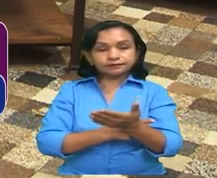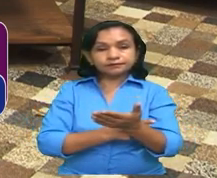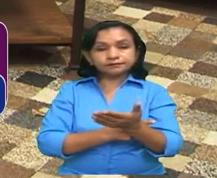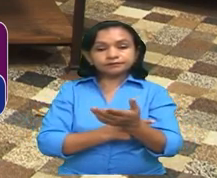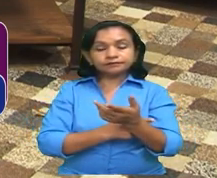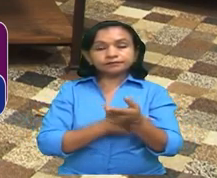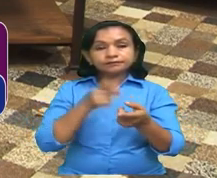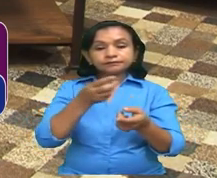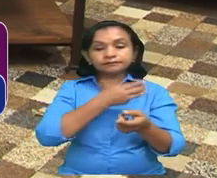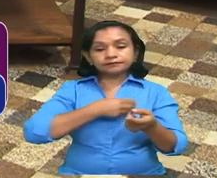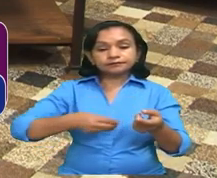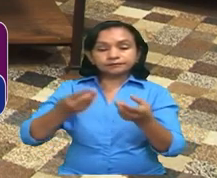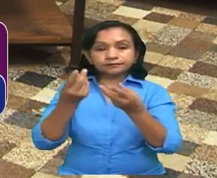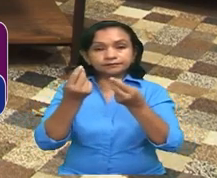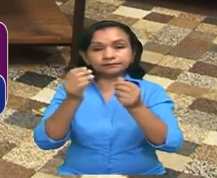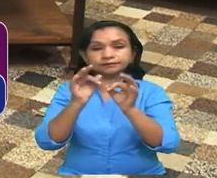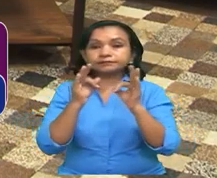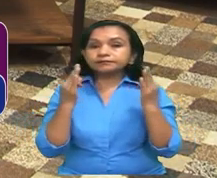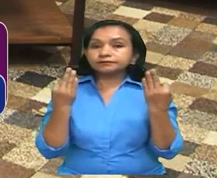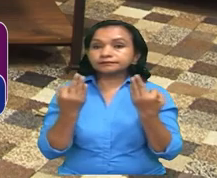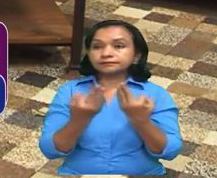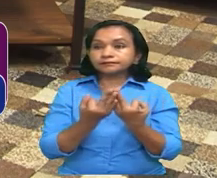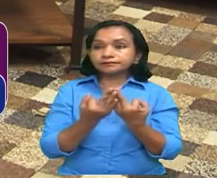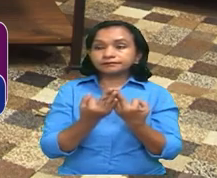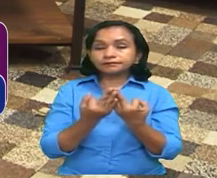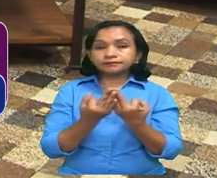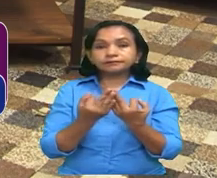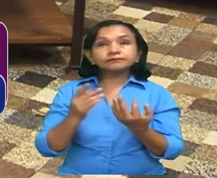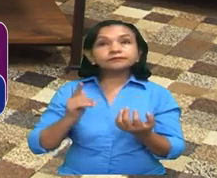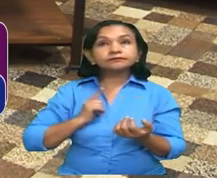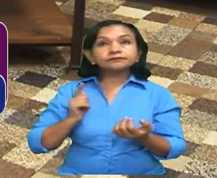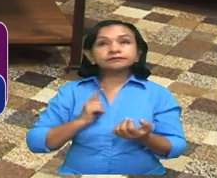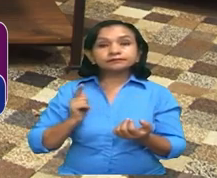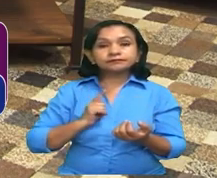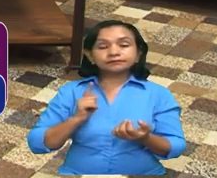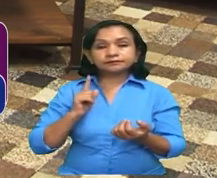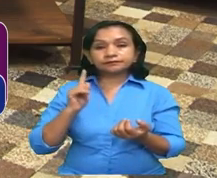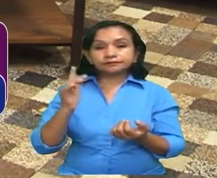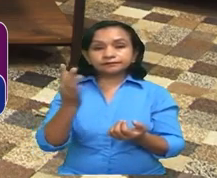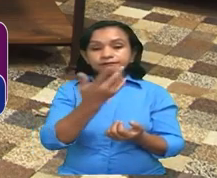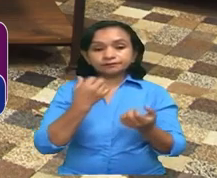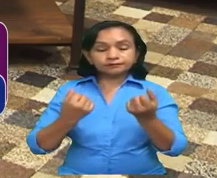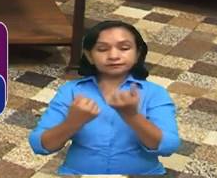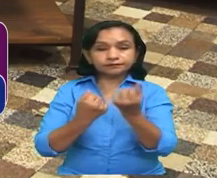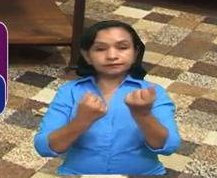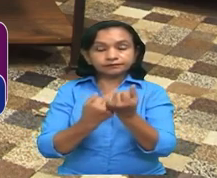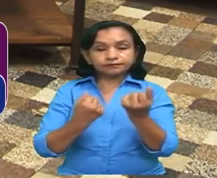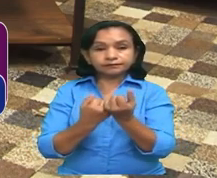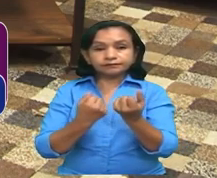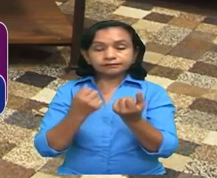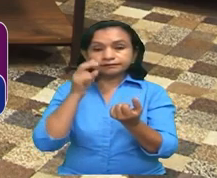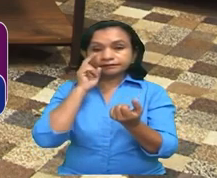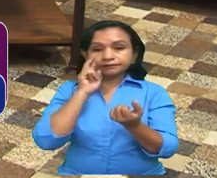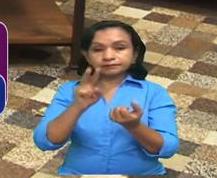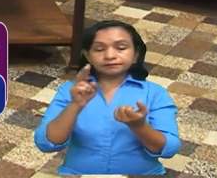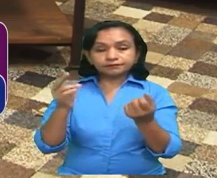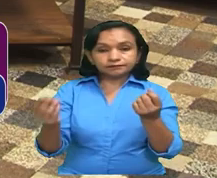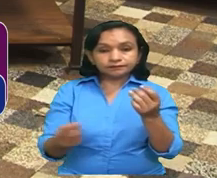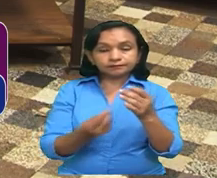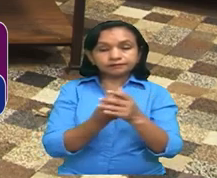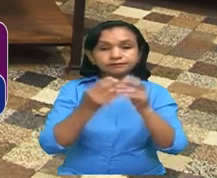está trabajando también. Sí, ¿no? Como mencionaba, hay varios proyectos que están de cara al tema de artesanías. La cooperación de China-Taiwán